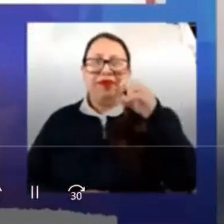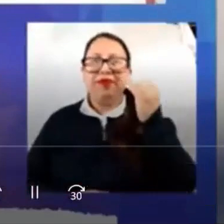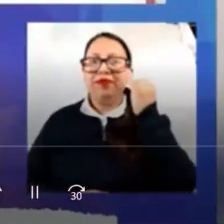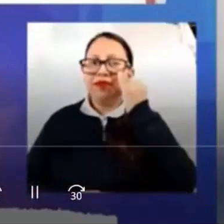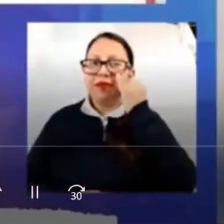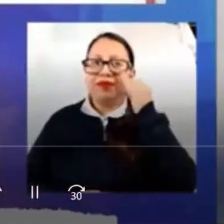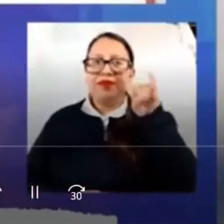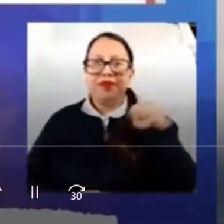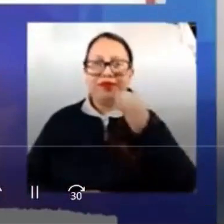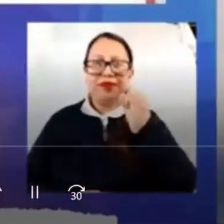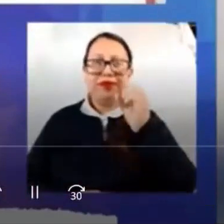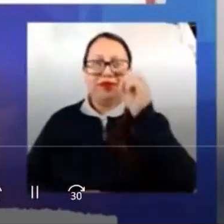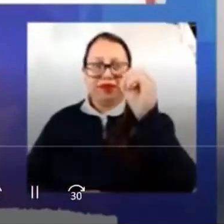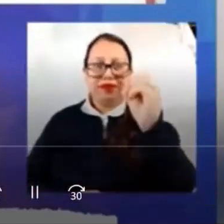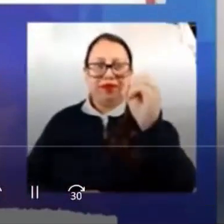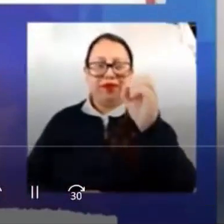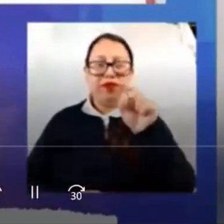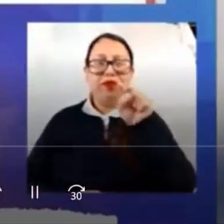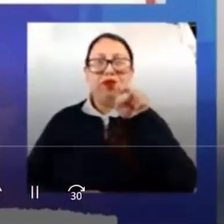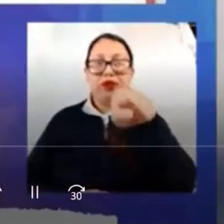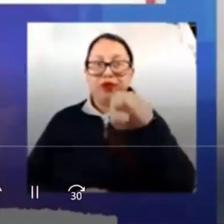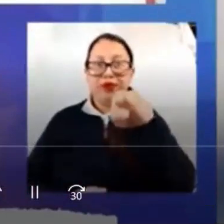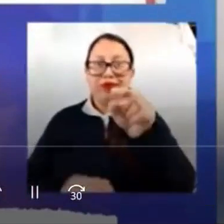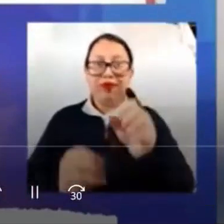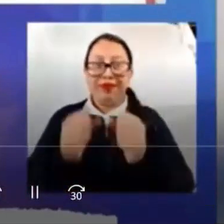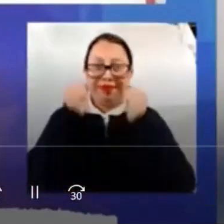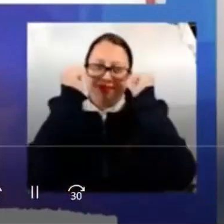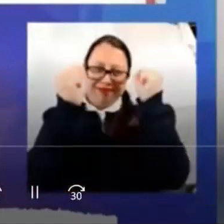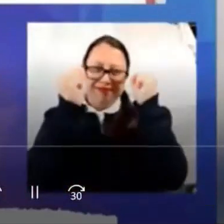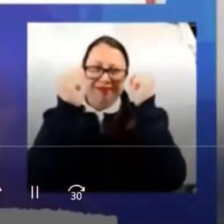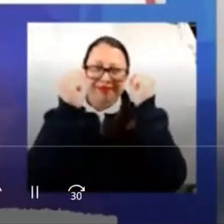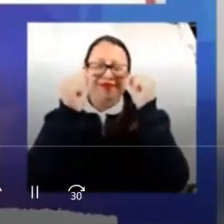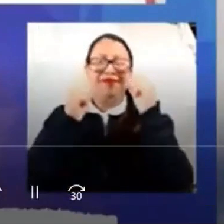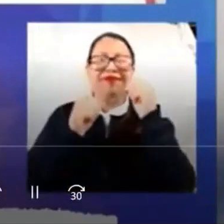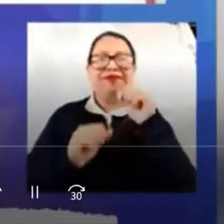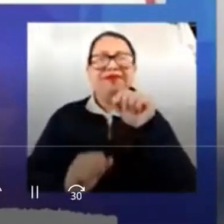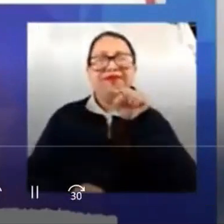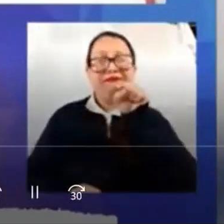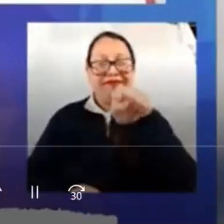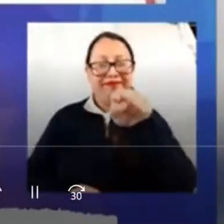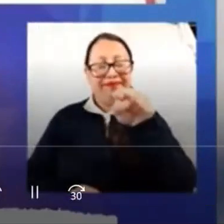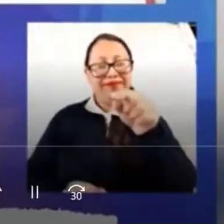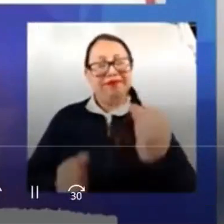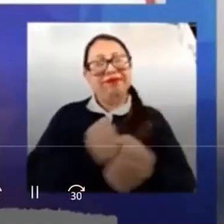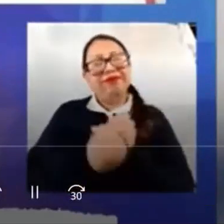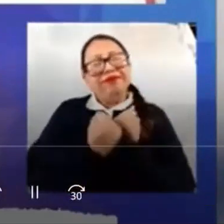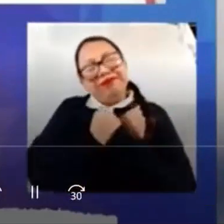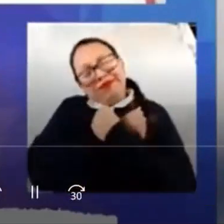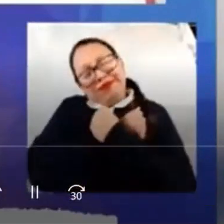Se observa a una señora sosteniendo una hoja en blanco que dice: Mijo, tú puedes, te quiero mucho.